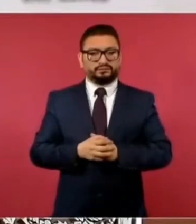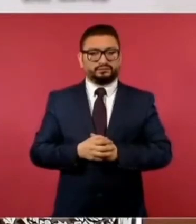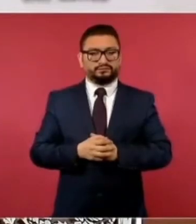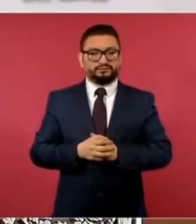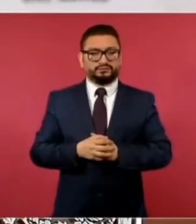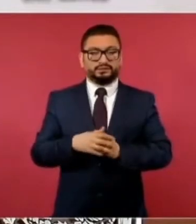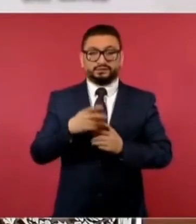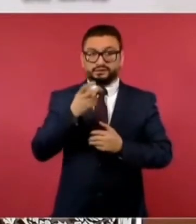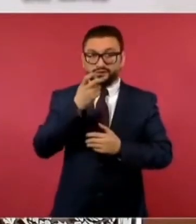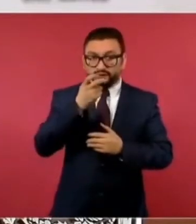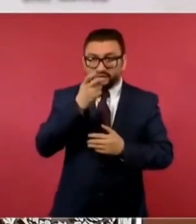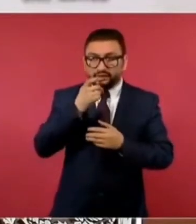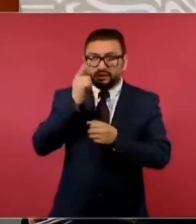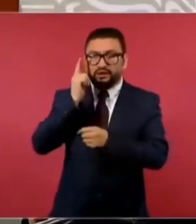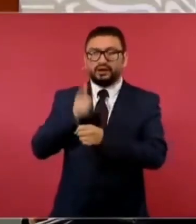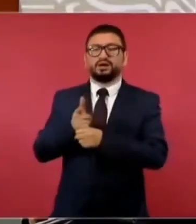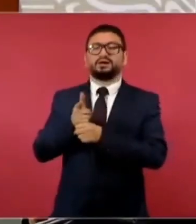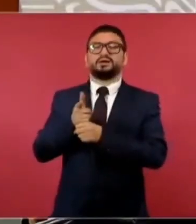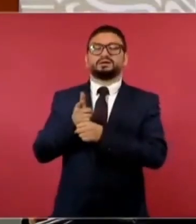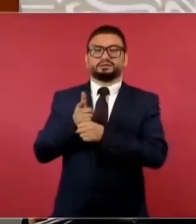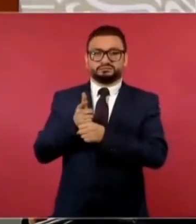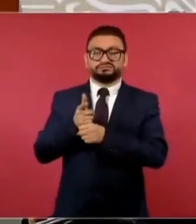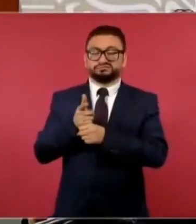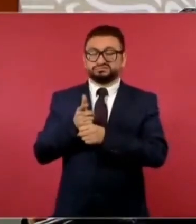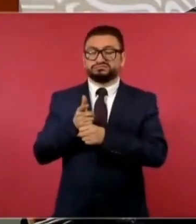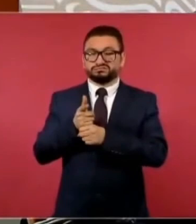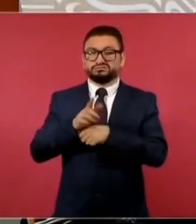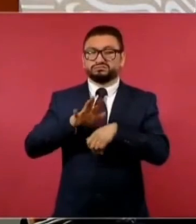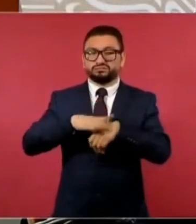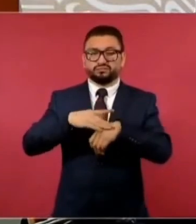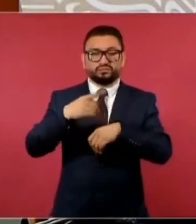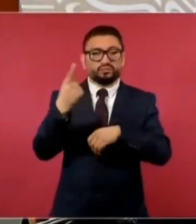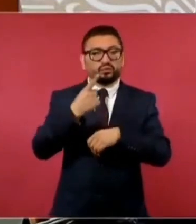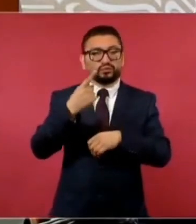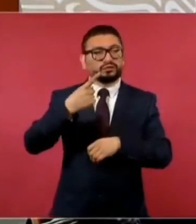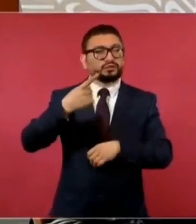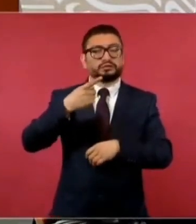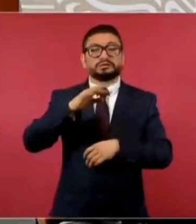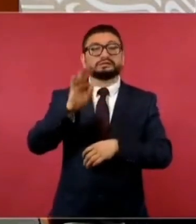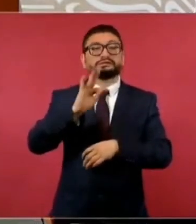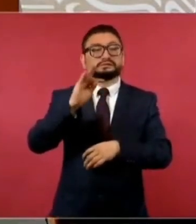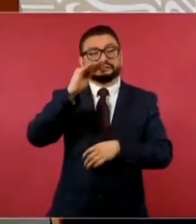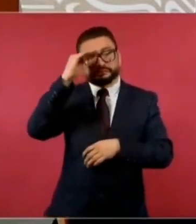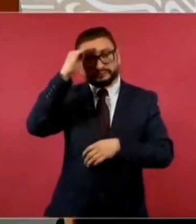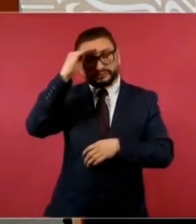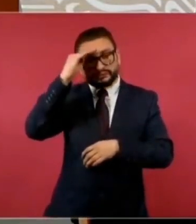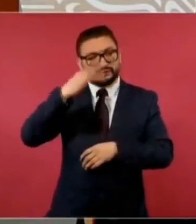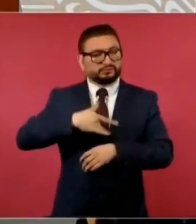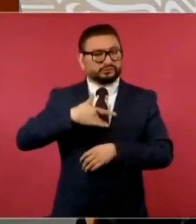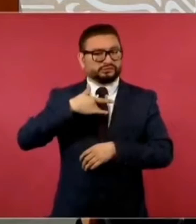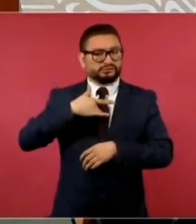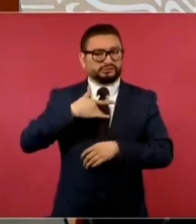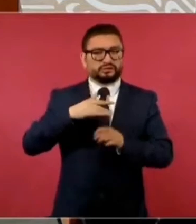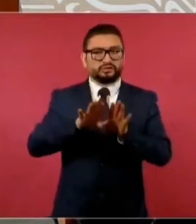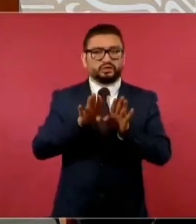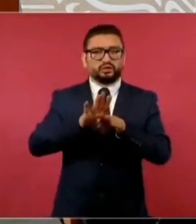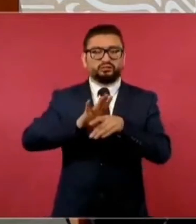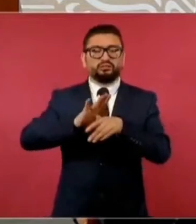Esto sí es un hallazgo, porque cualquiera supondría que estaban haciéndole un